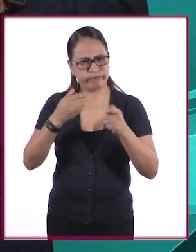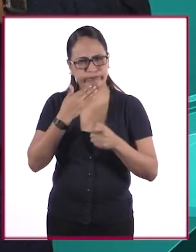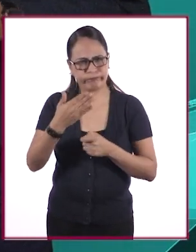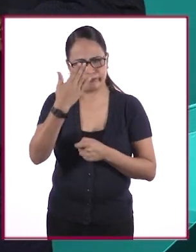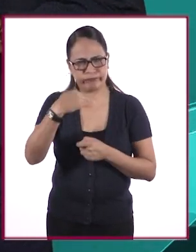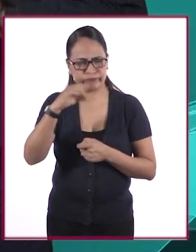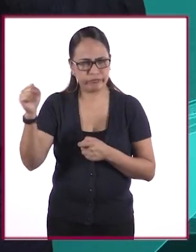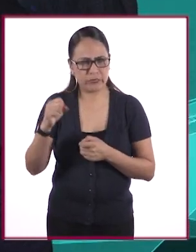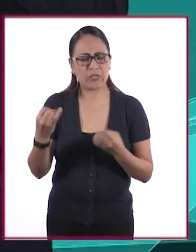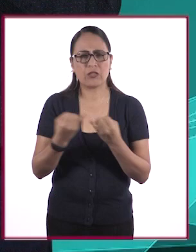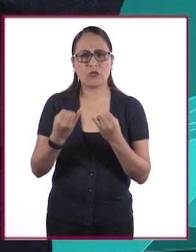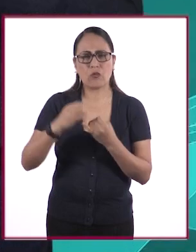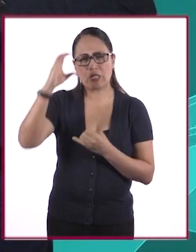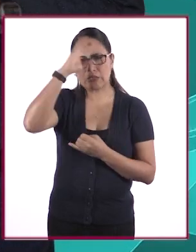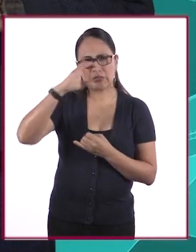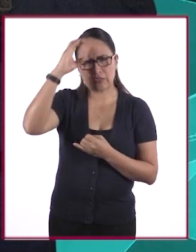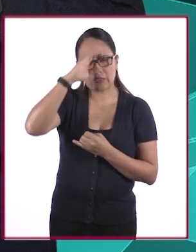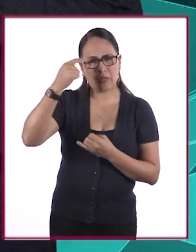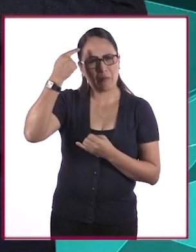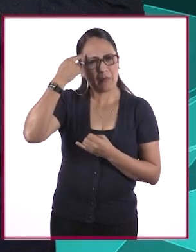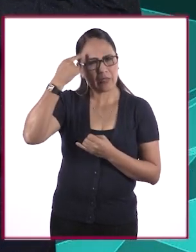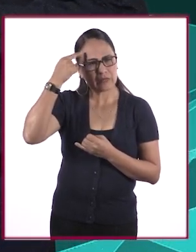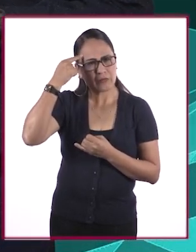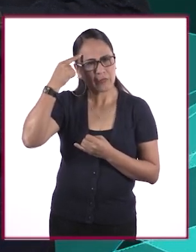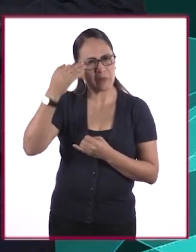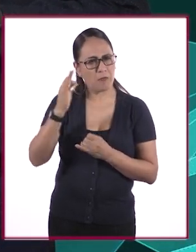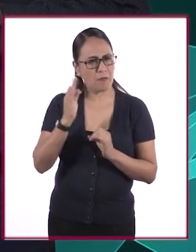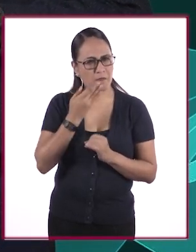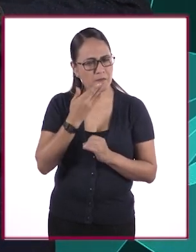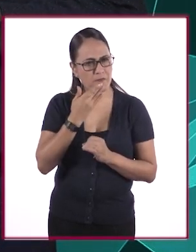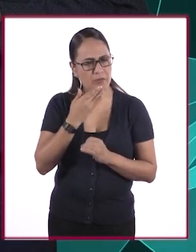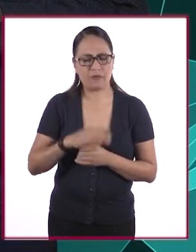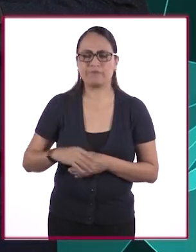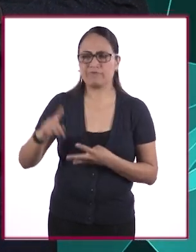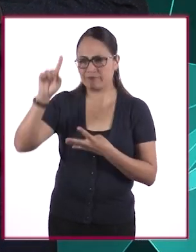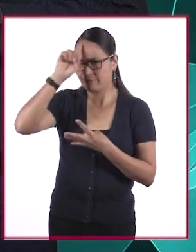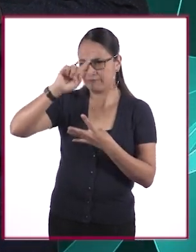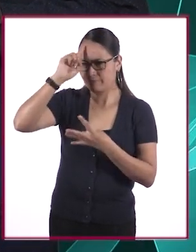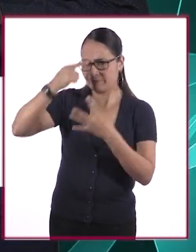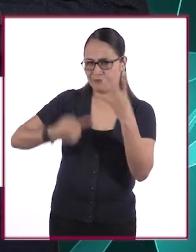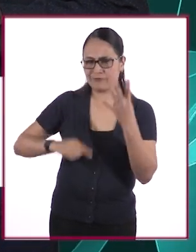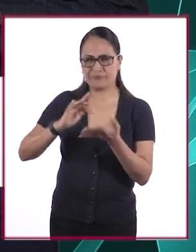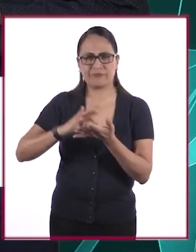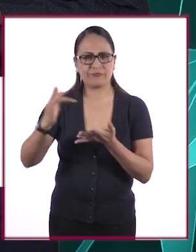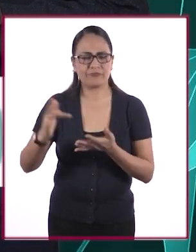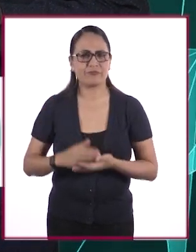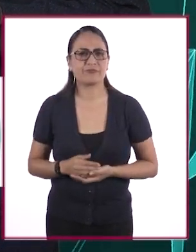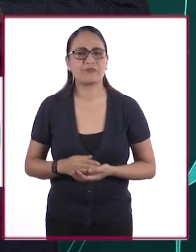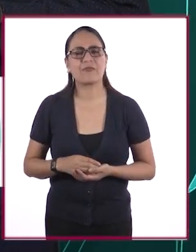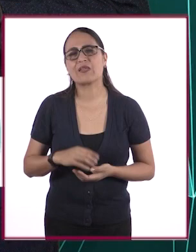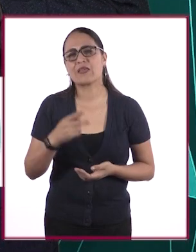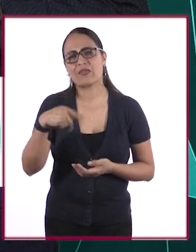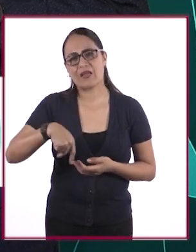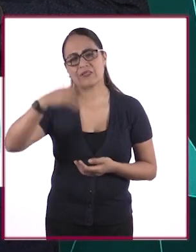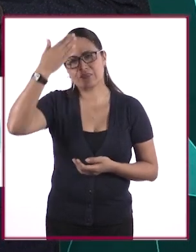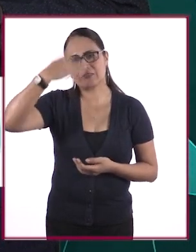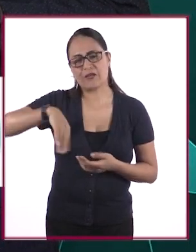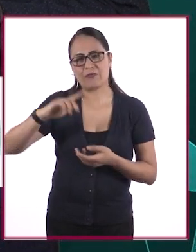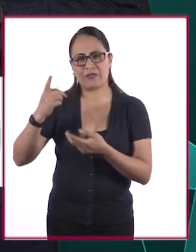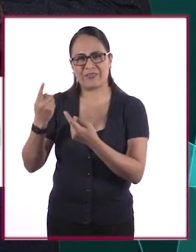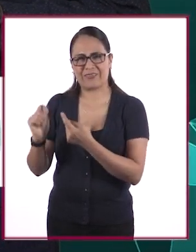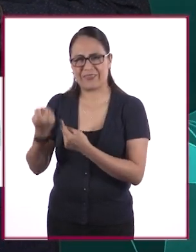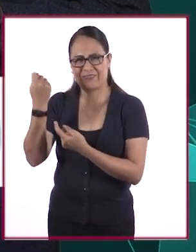una ciencia para tener un pensamiento crítico. Excelente, Alex. Gracias por tus recomendaciones. Llegamos al final de nuestros saberes